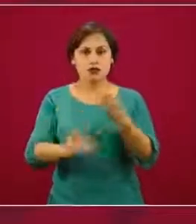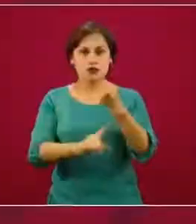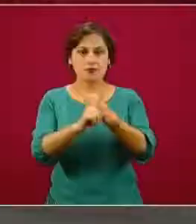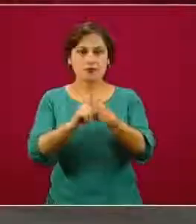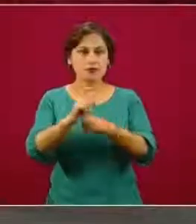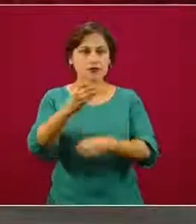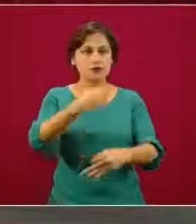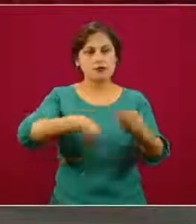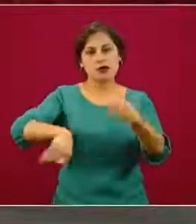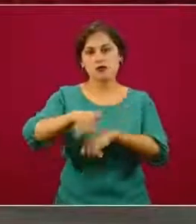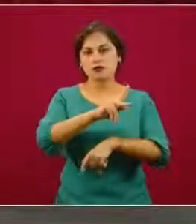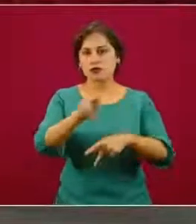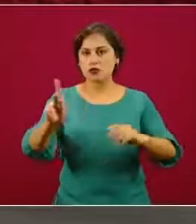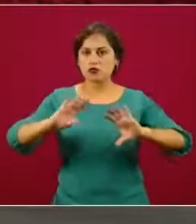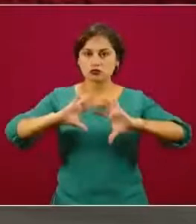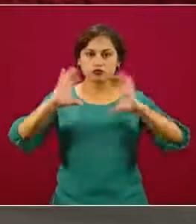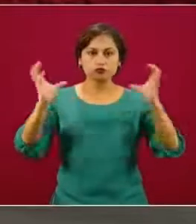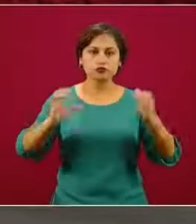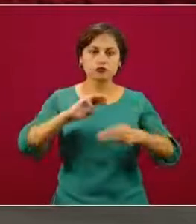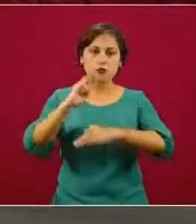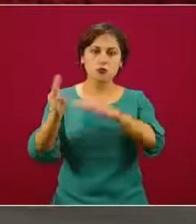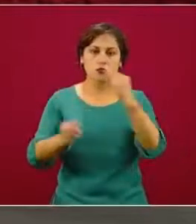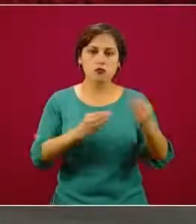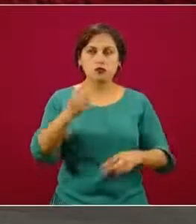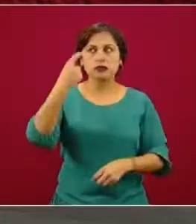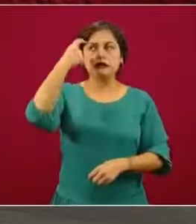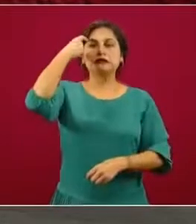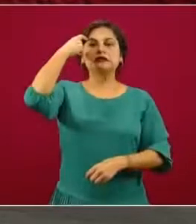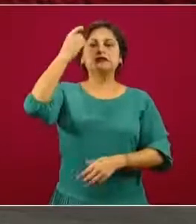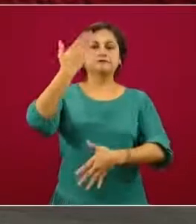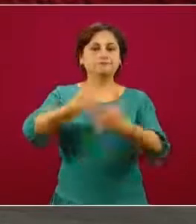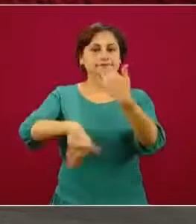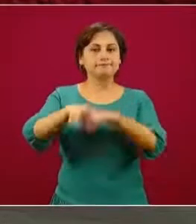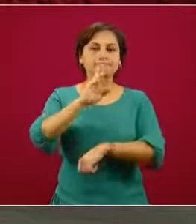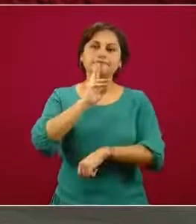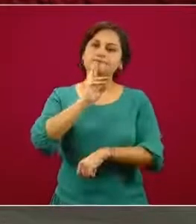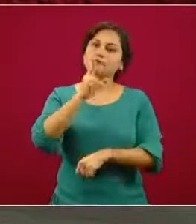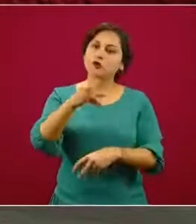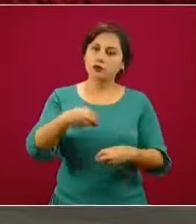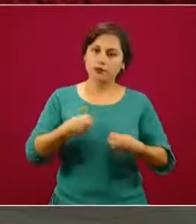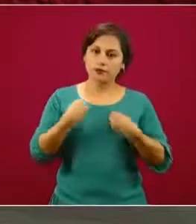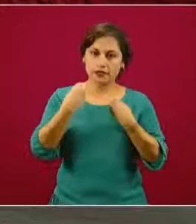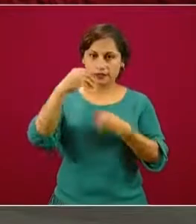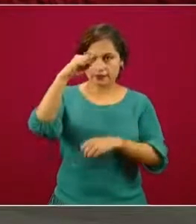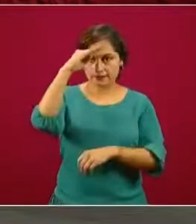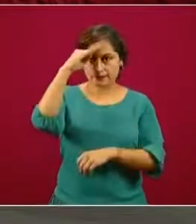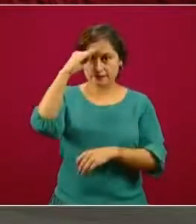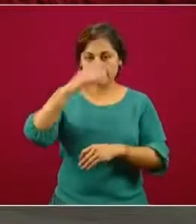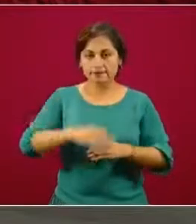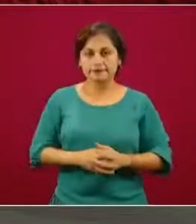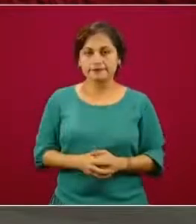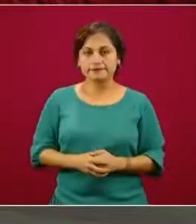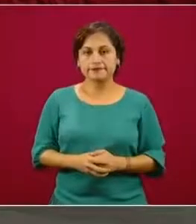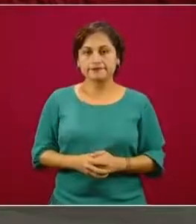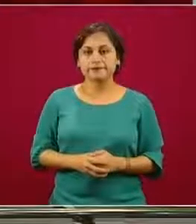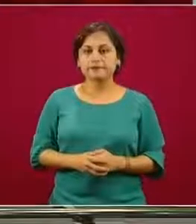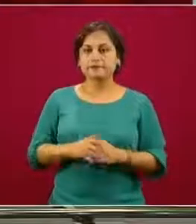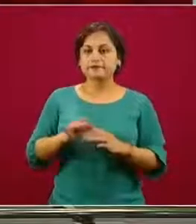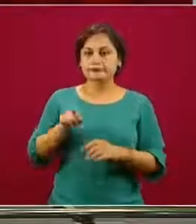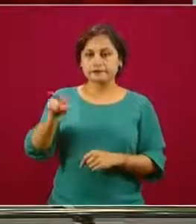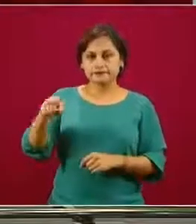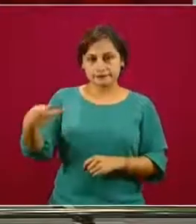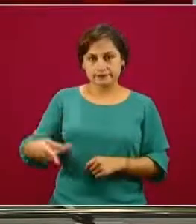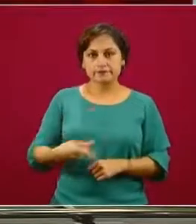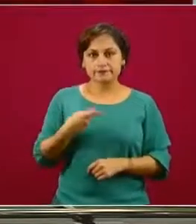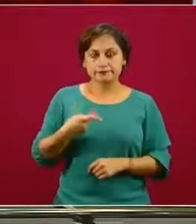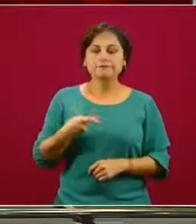a avanzar en ese sentido. Gracias. Con respecto a su pregunta, justo la